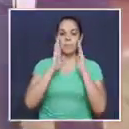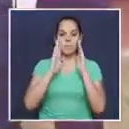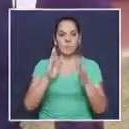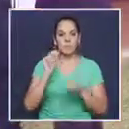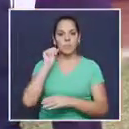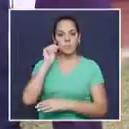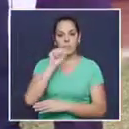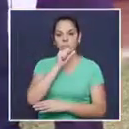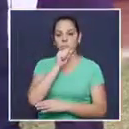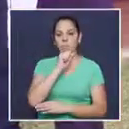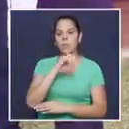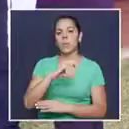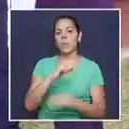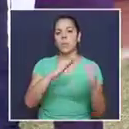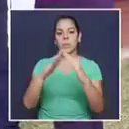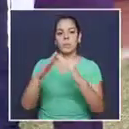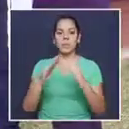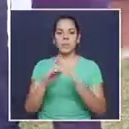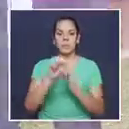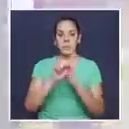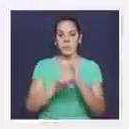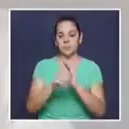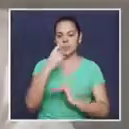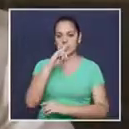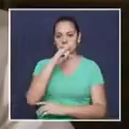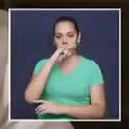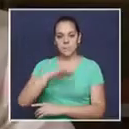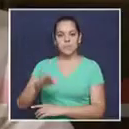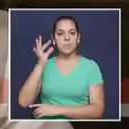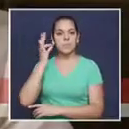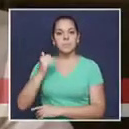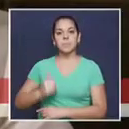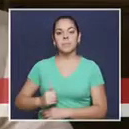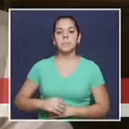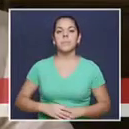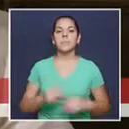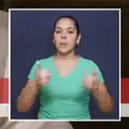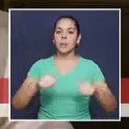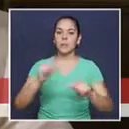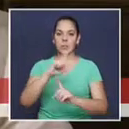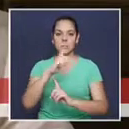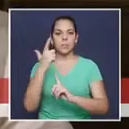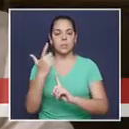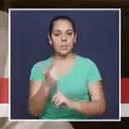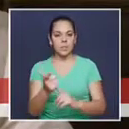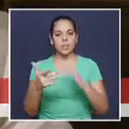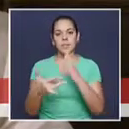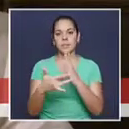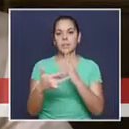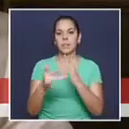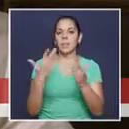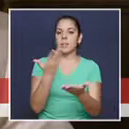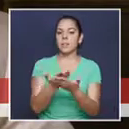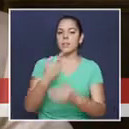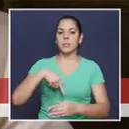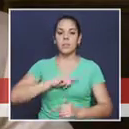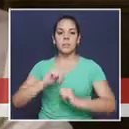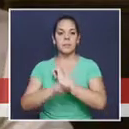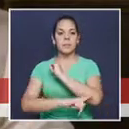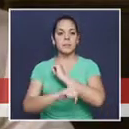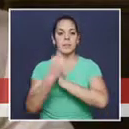o albergues estatales para niños y niñas. El Acuerdo Social Digital es una apuesta de nuestro país al